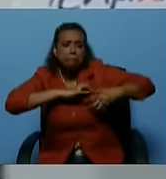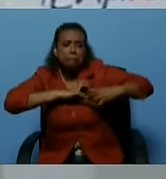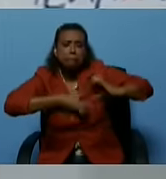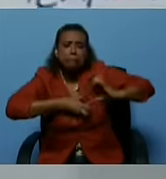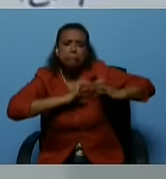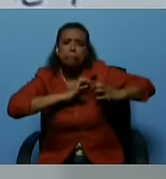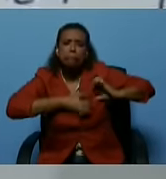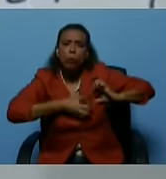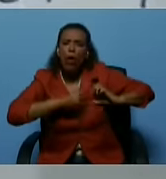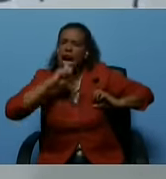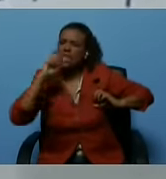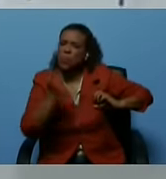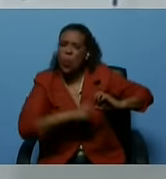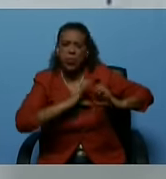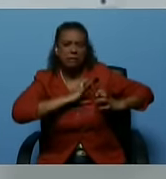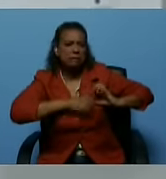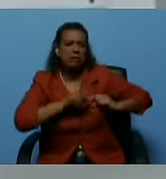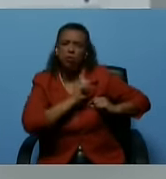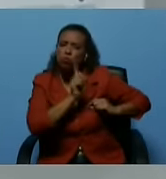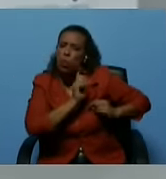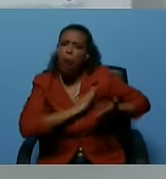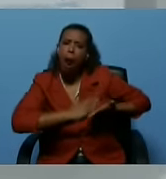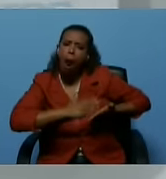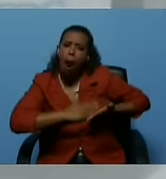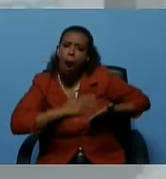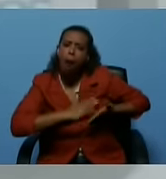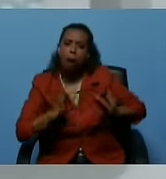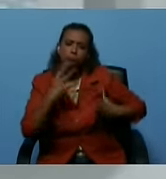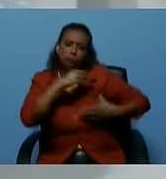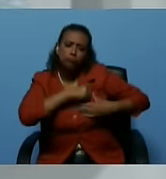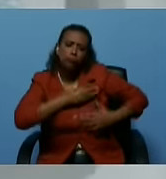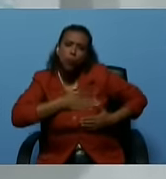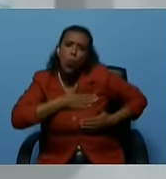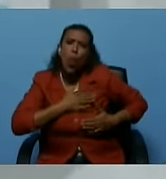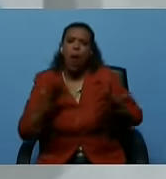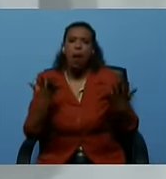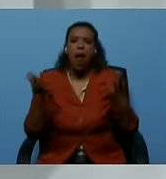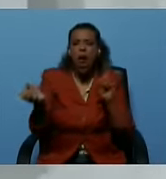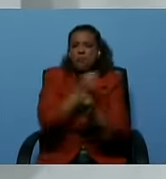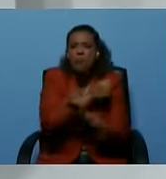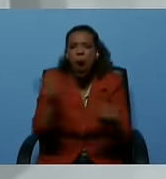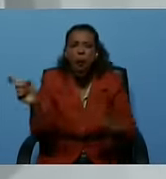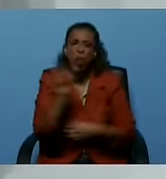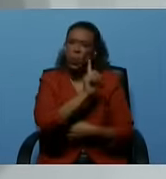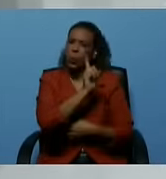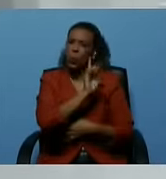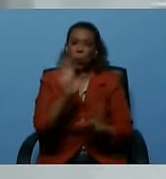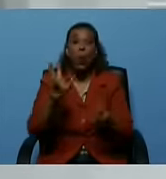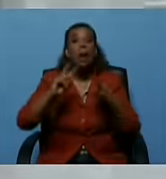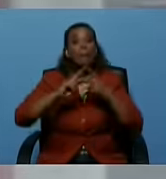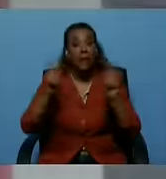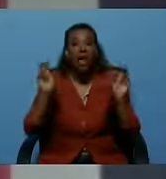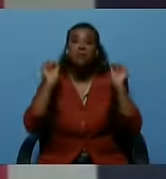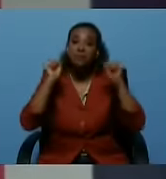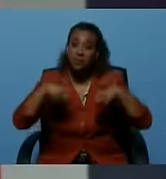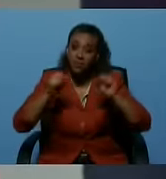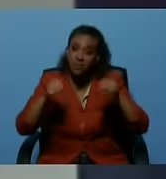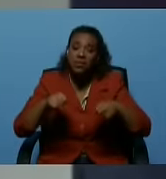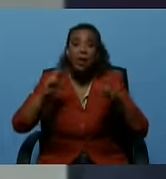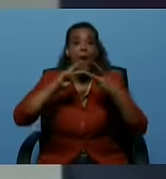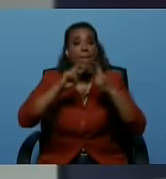Decirle no al odio, a la intolerancia, al fascismo, a la violencia. No a la violencia. Paz,